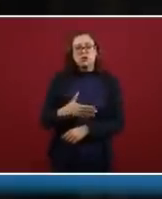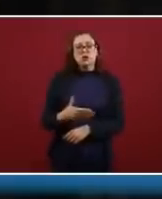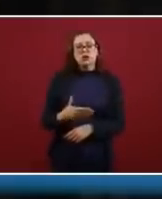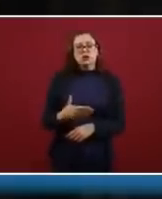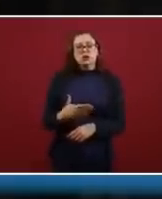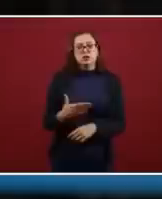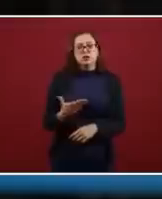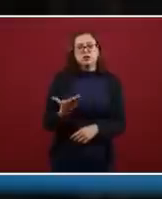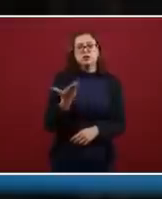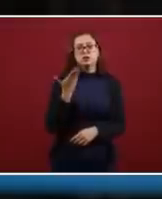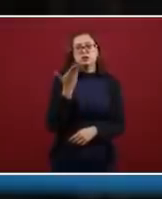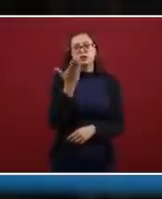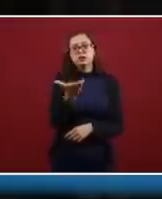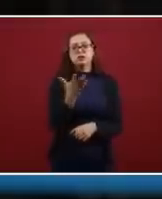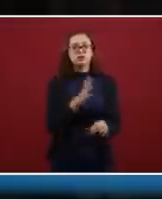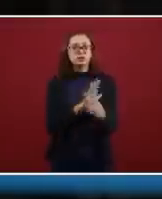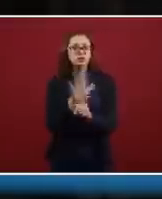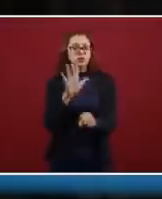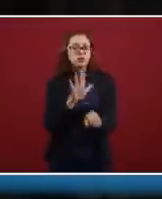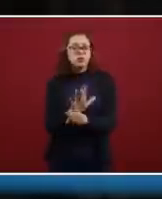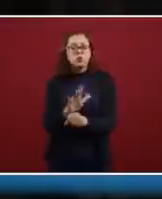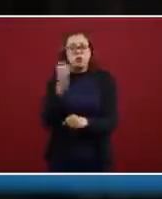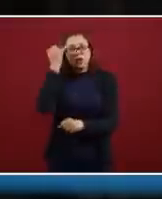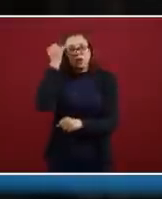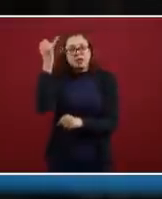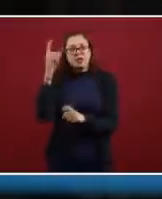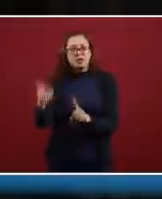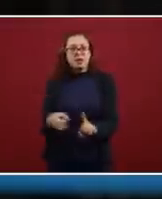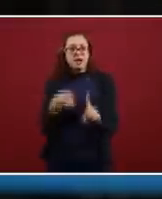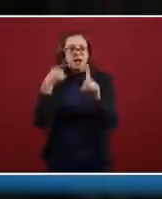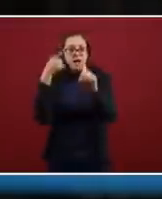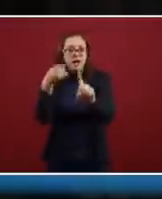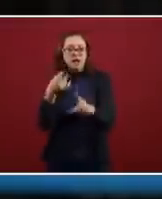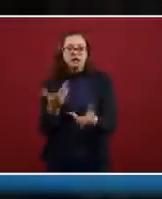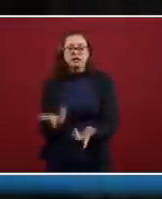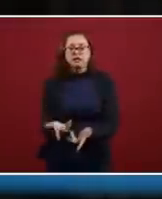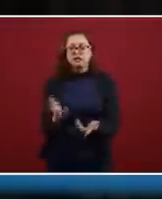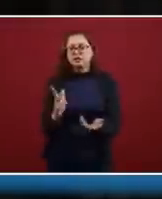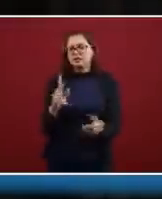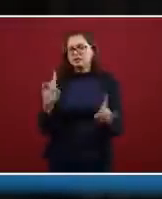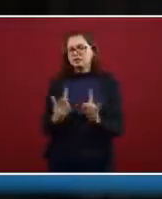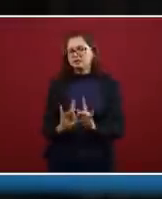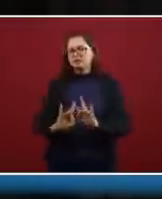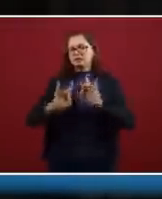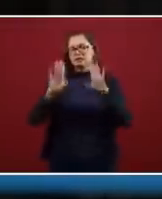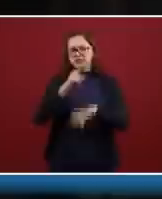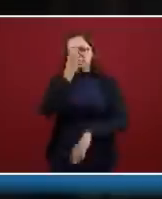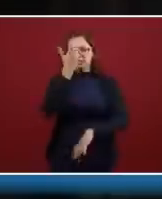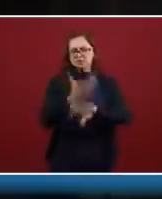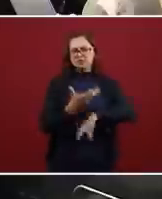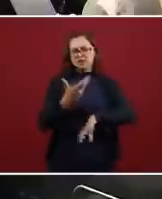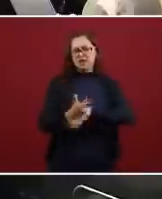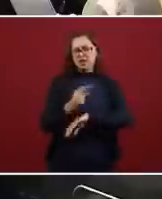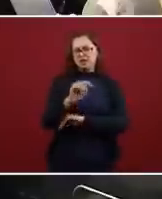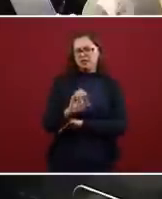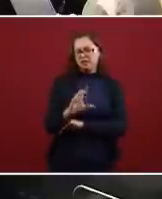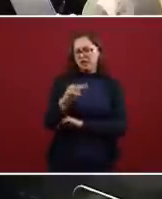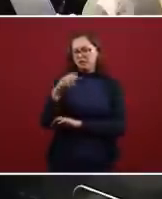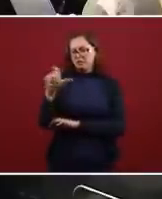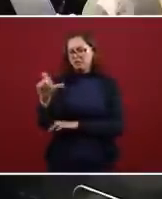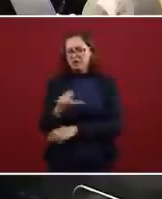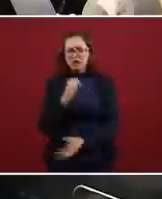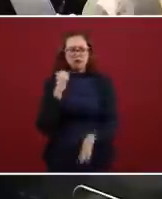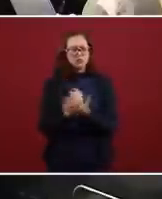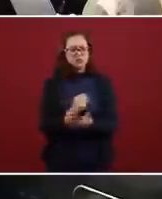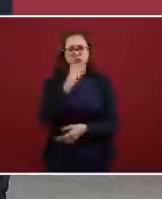que se está haciendo en caso de que no se apruebe el tema en en eeuu que